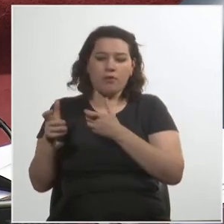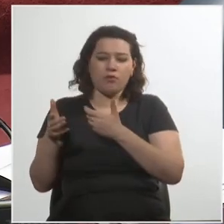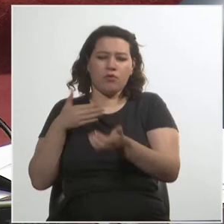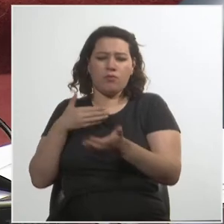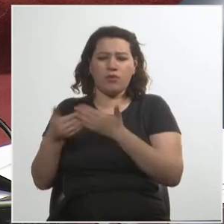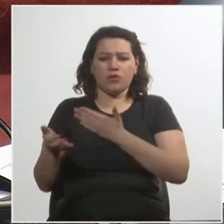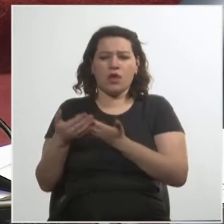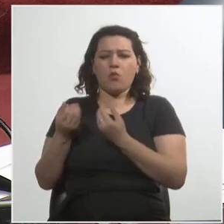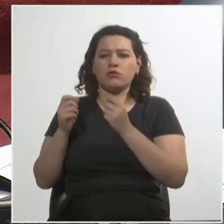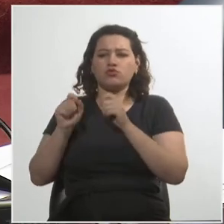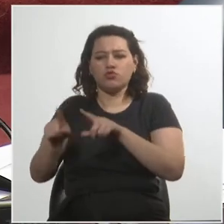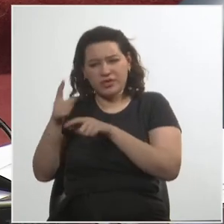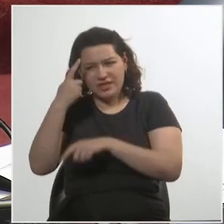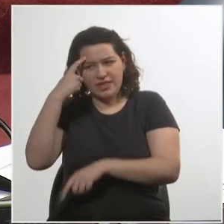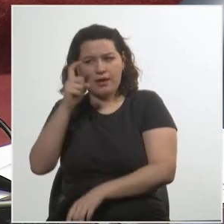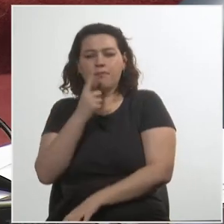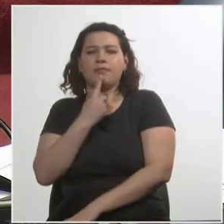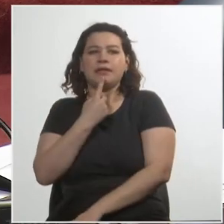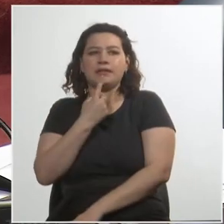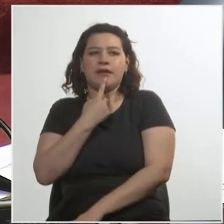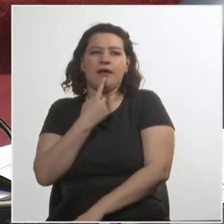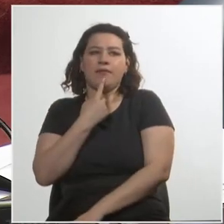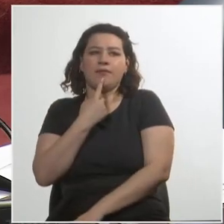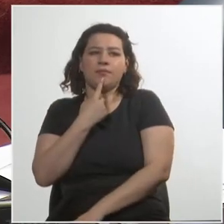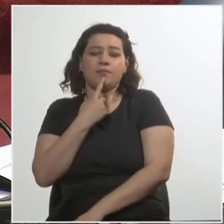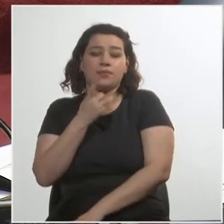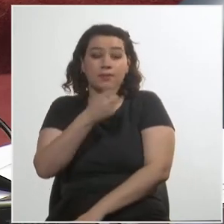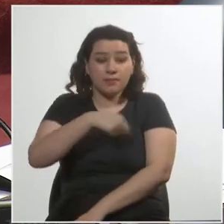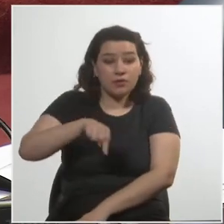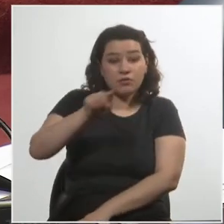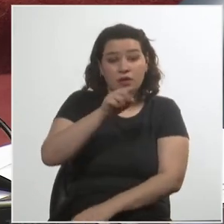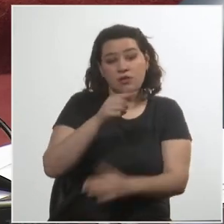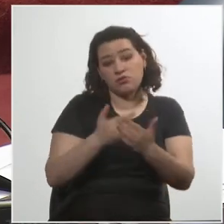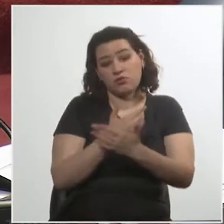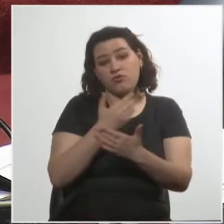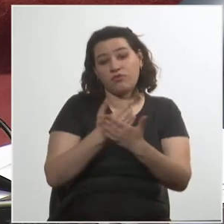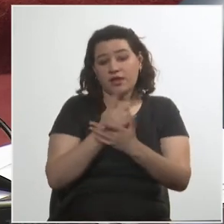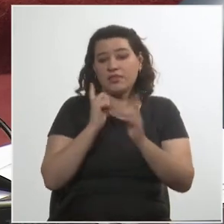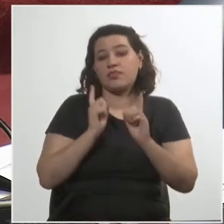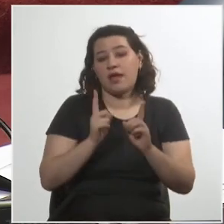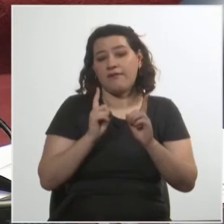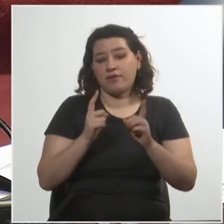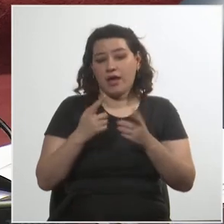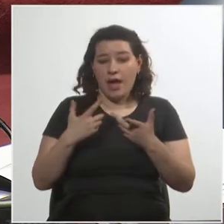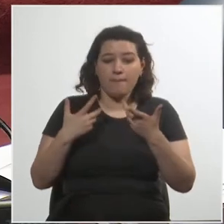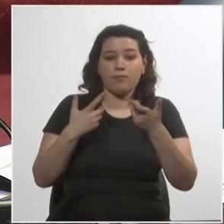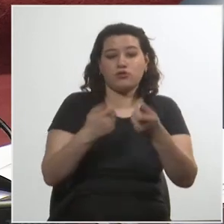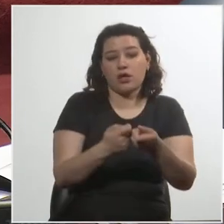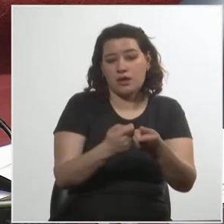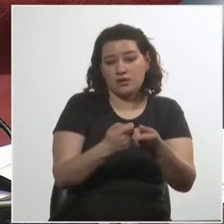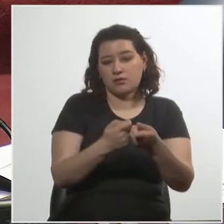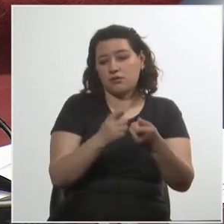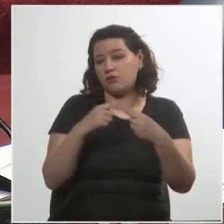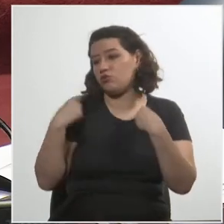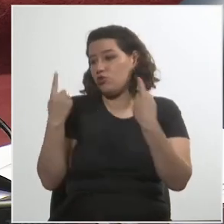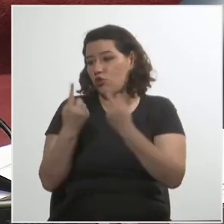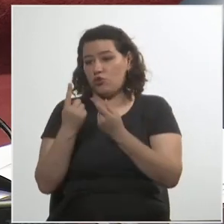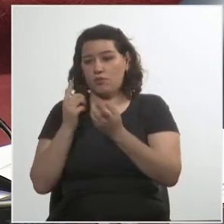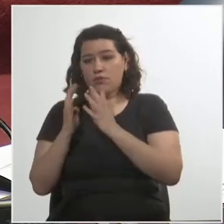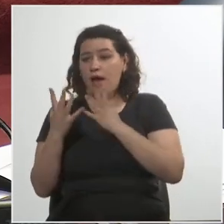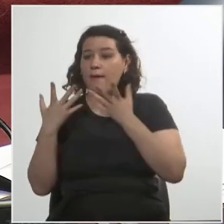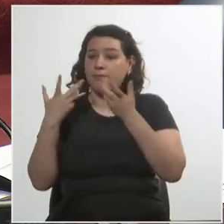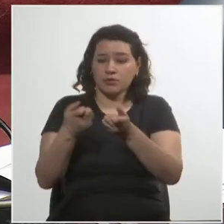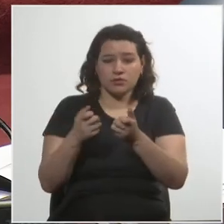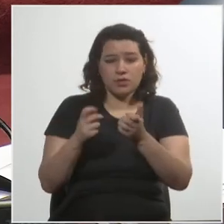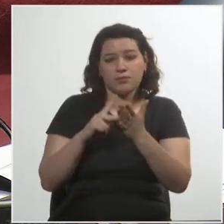otros Debería ser y recibir el apoyo unánime del parlamento si así